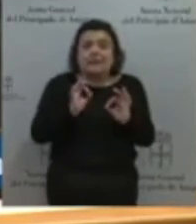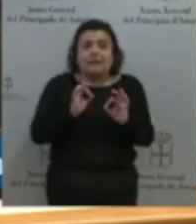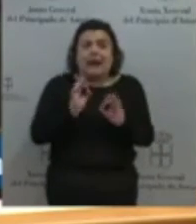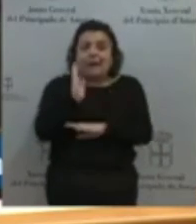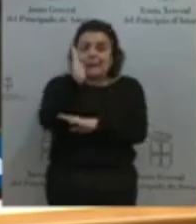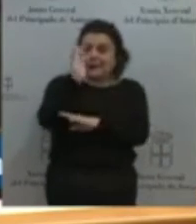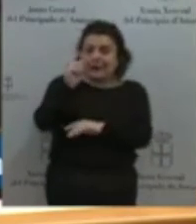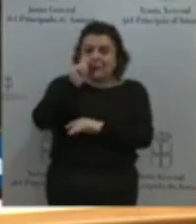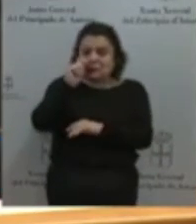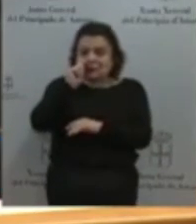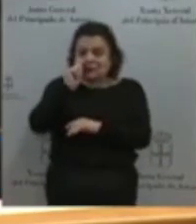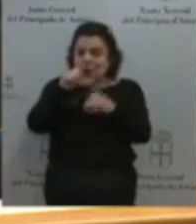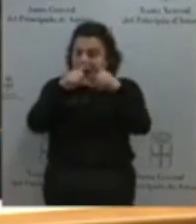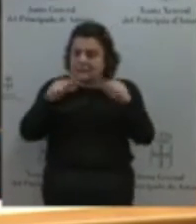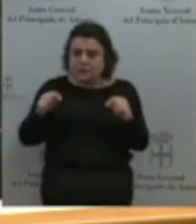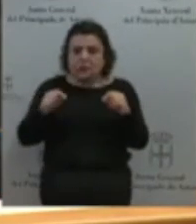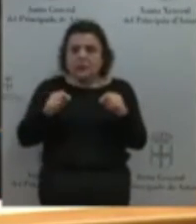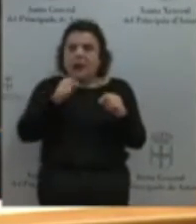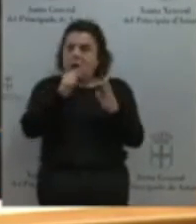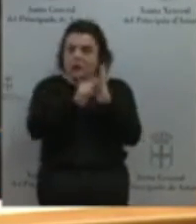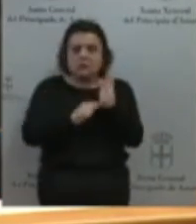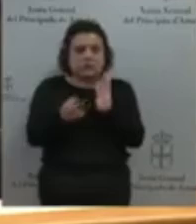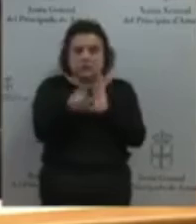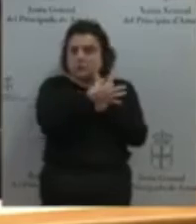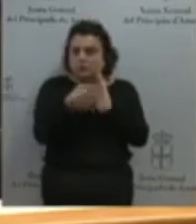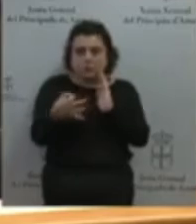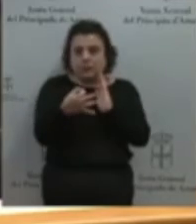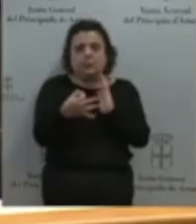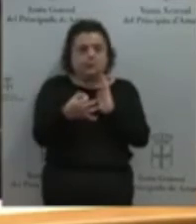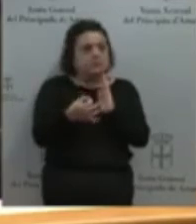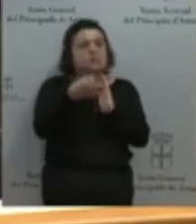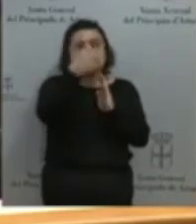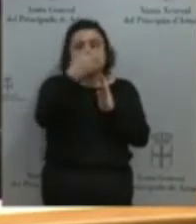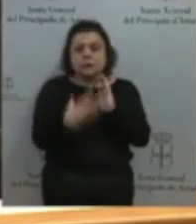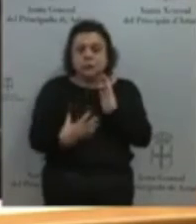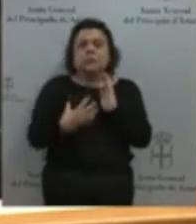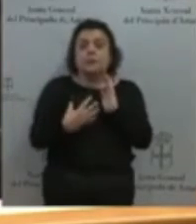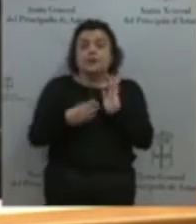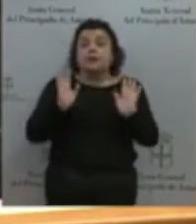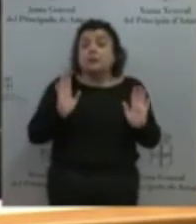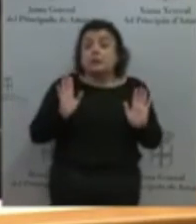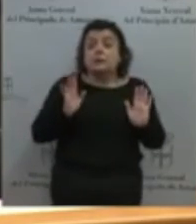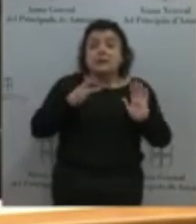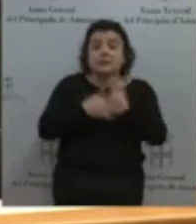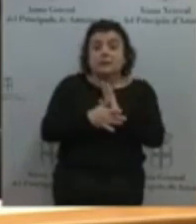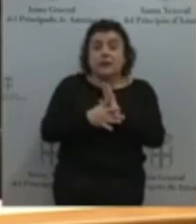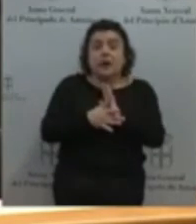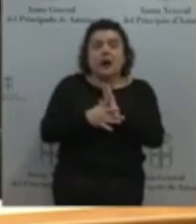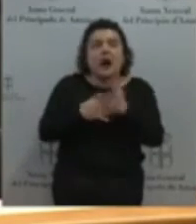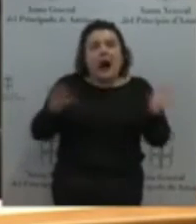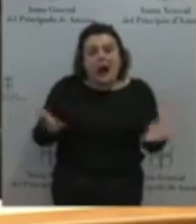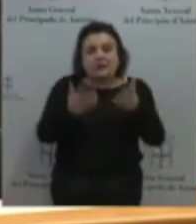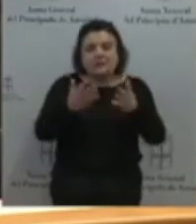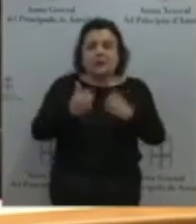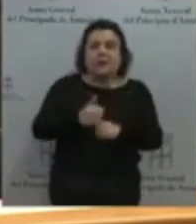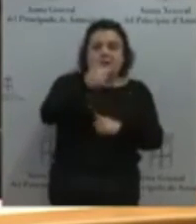datos sobre el turismo en Asturias y, por lo tanto, lleva un ánimo más para avanzar en este turismo sostenible, que es el que